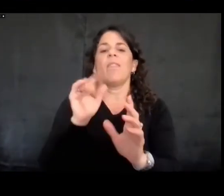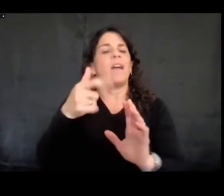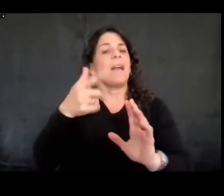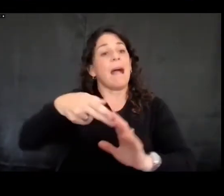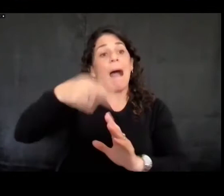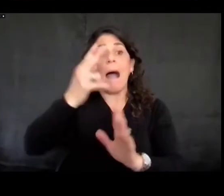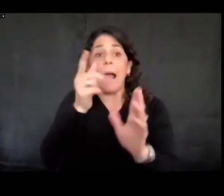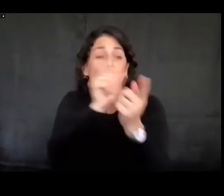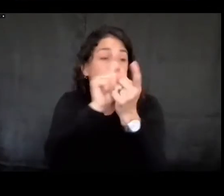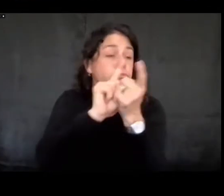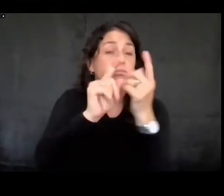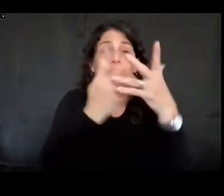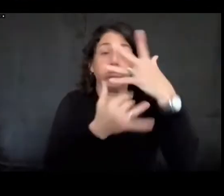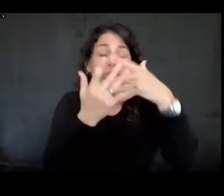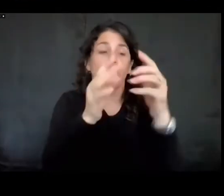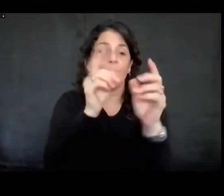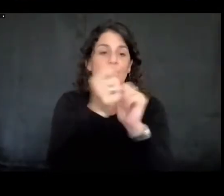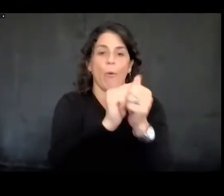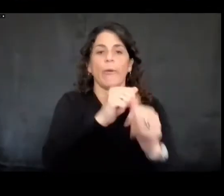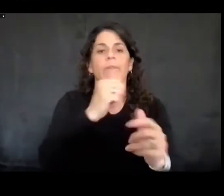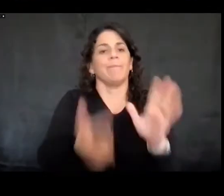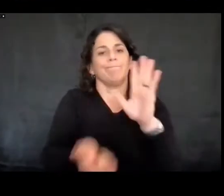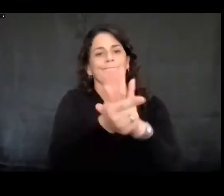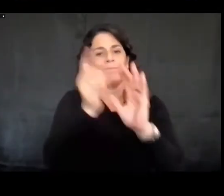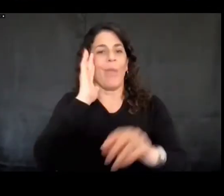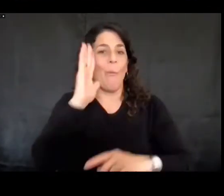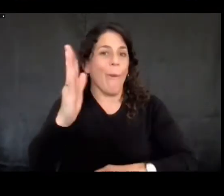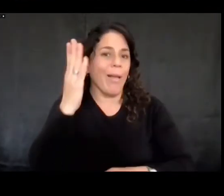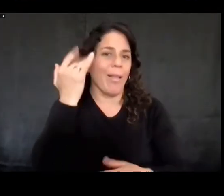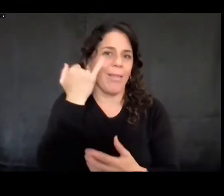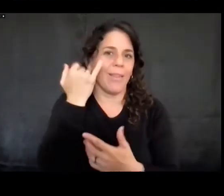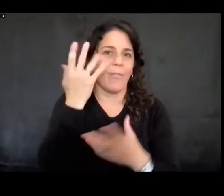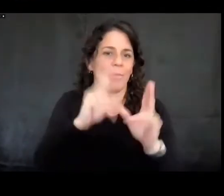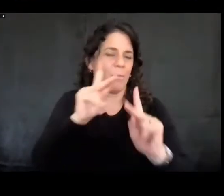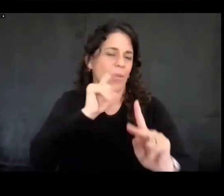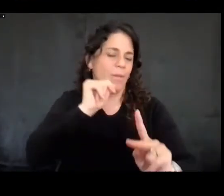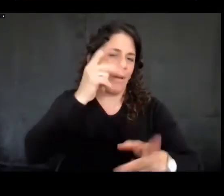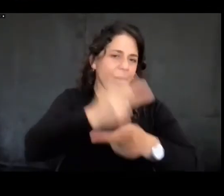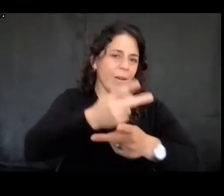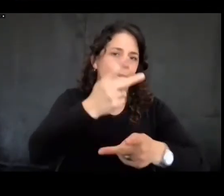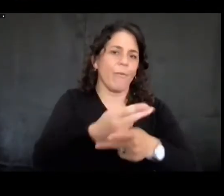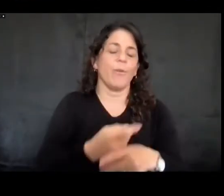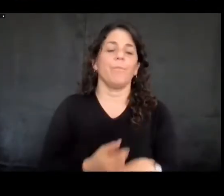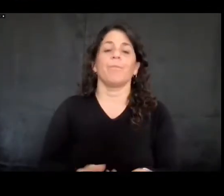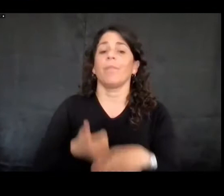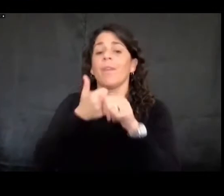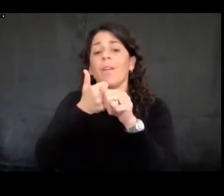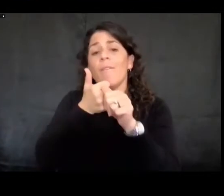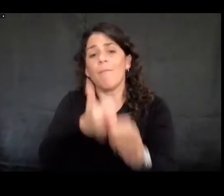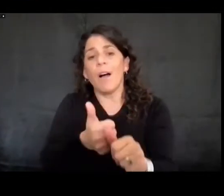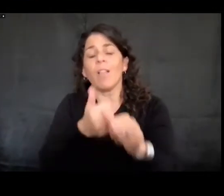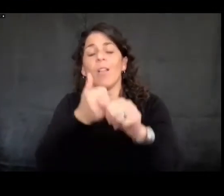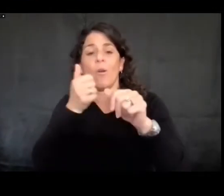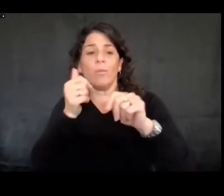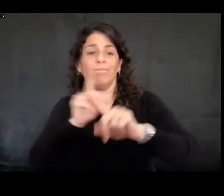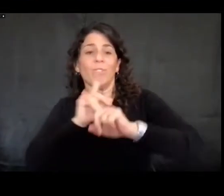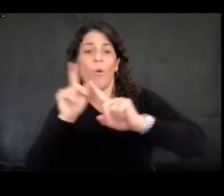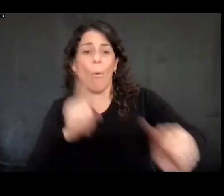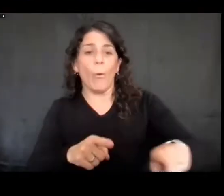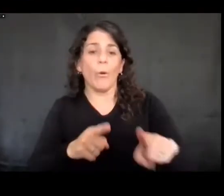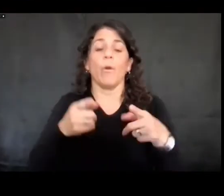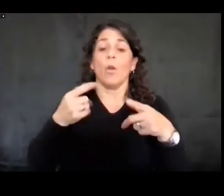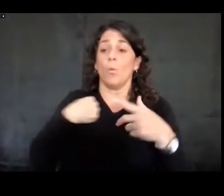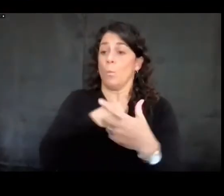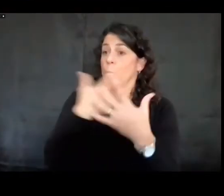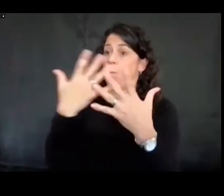permitidos para qué condado hemos decidido adherir a las guías que permite para